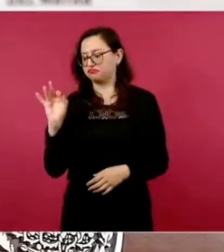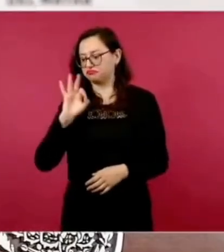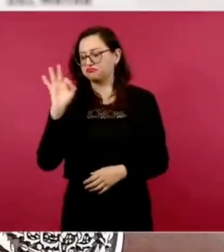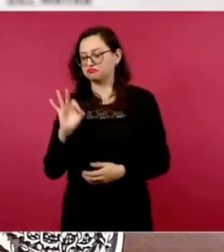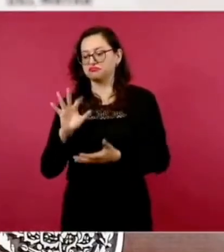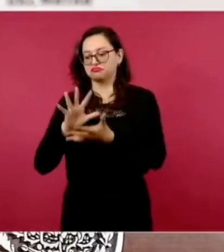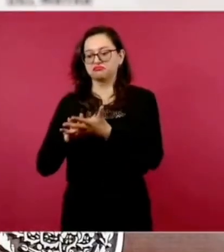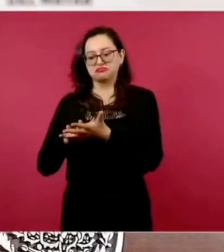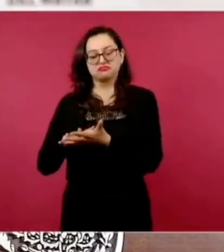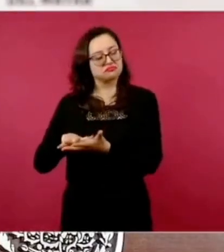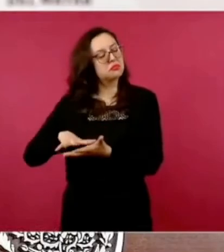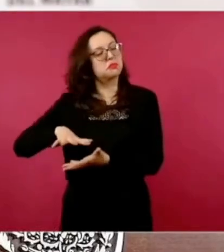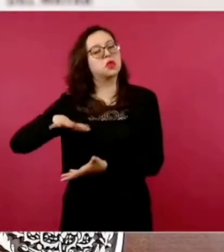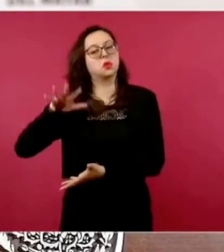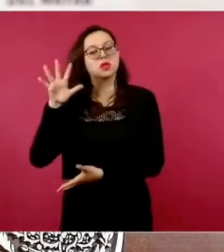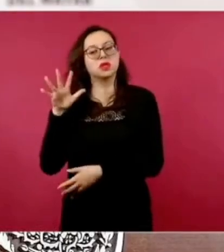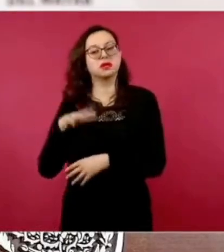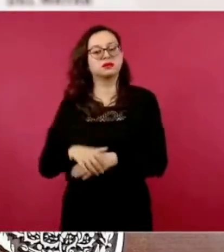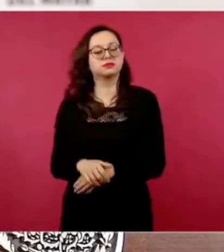injusticias,